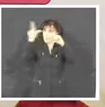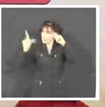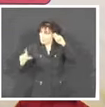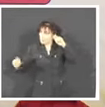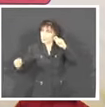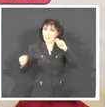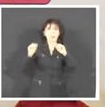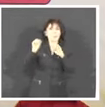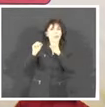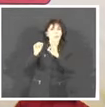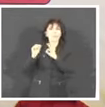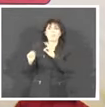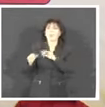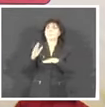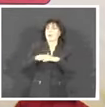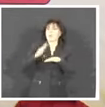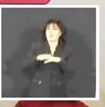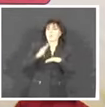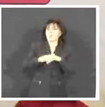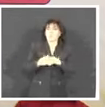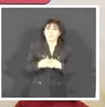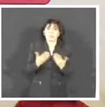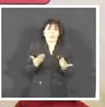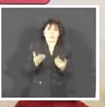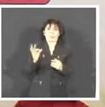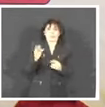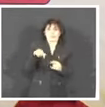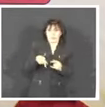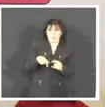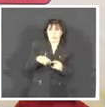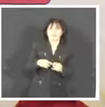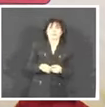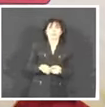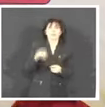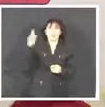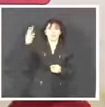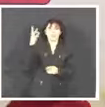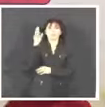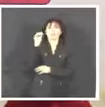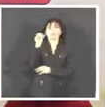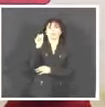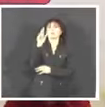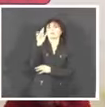¿Qué les parece si traemos a la Rosario Castellanos a Zumpango?